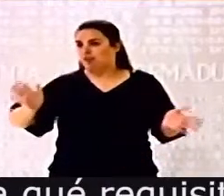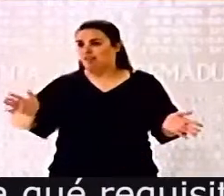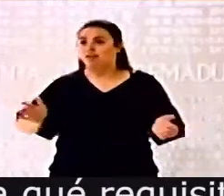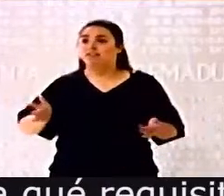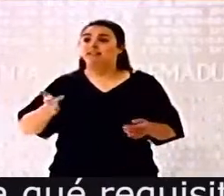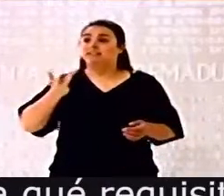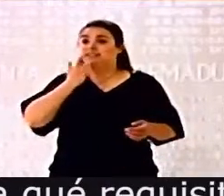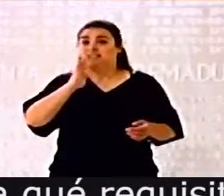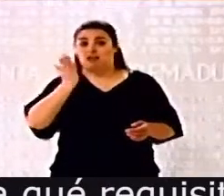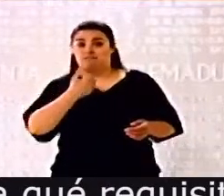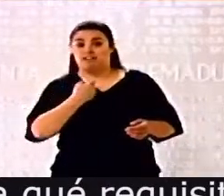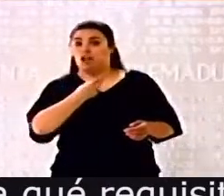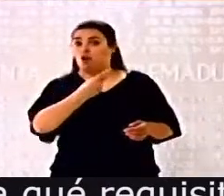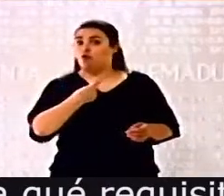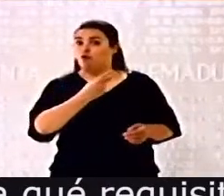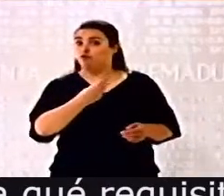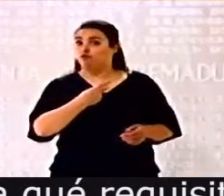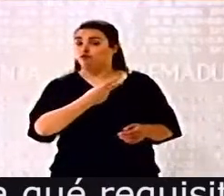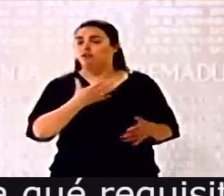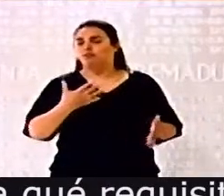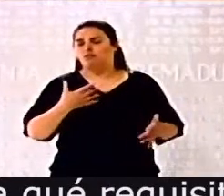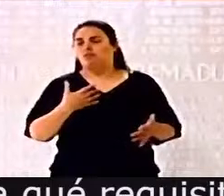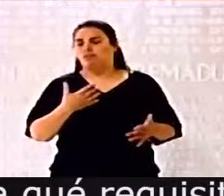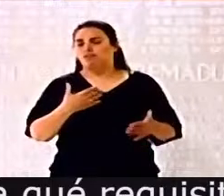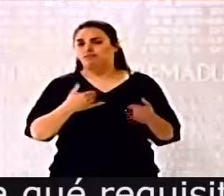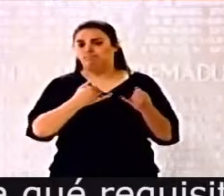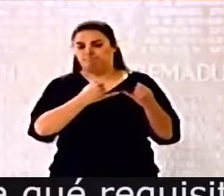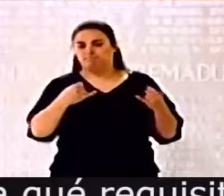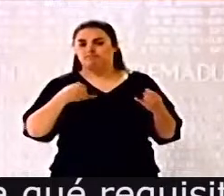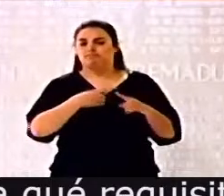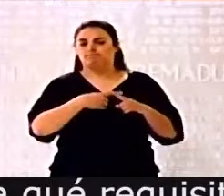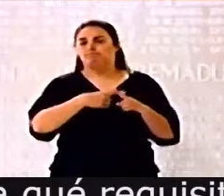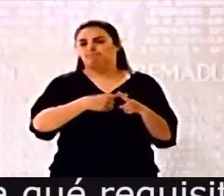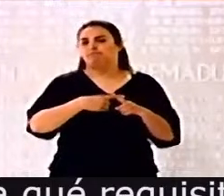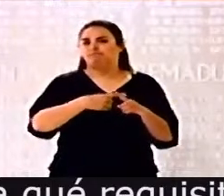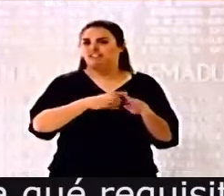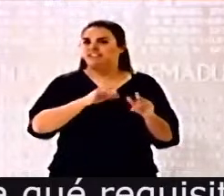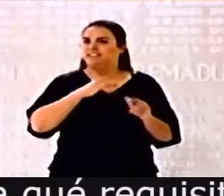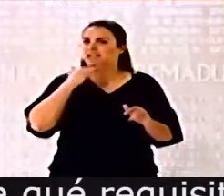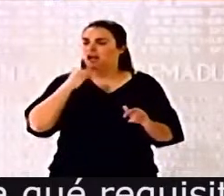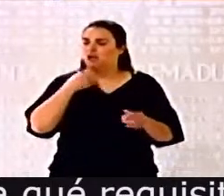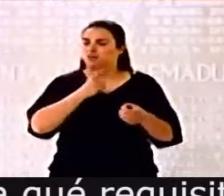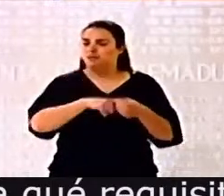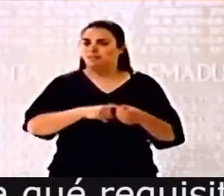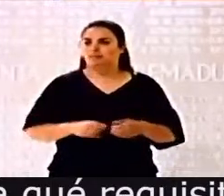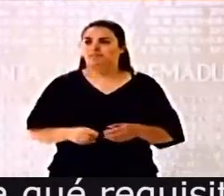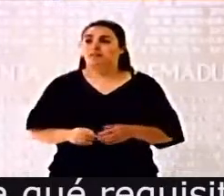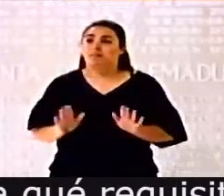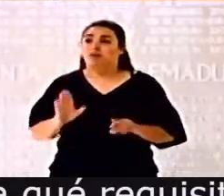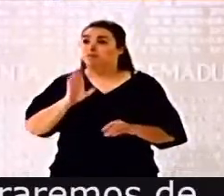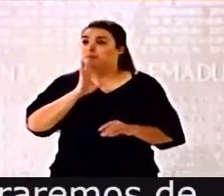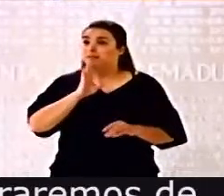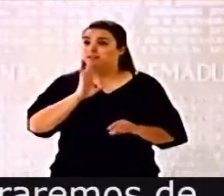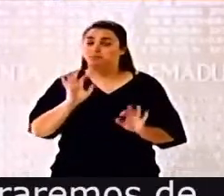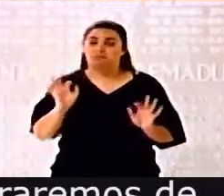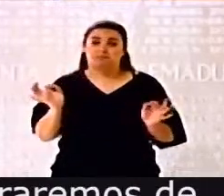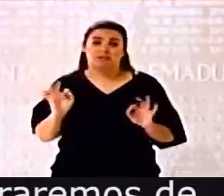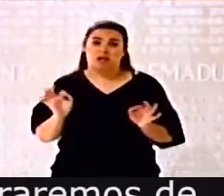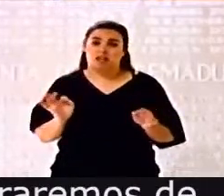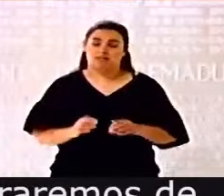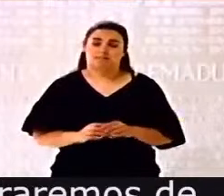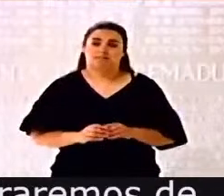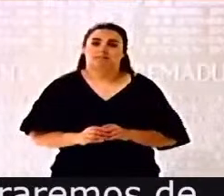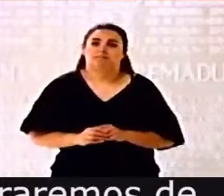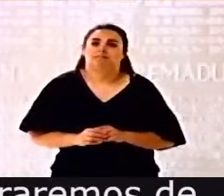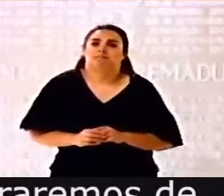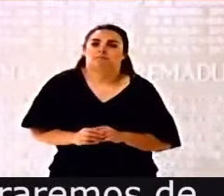Si afecta a las dos partes de la raya, pues entonces sí tendremos que tener participación. Pero de momento no tengo conocimiento